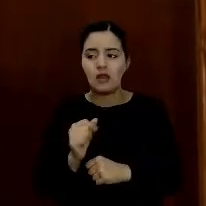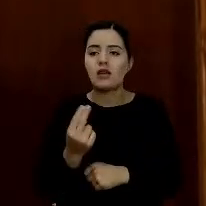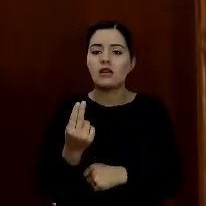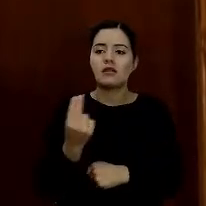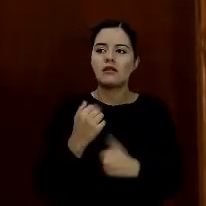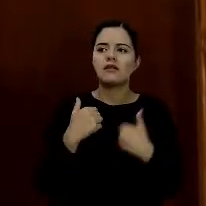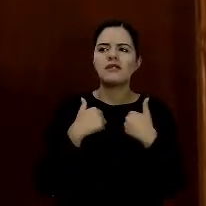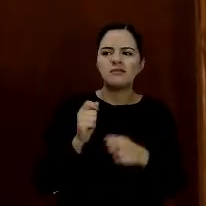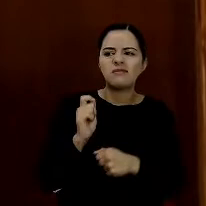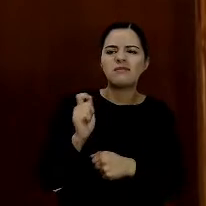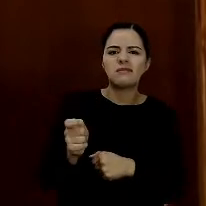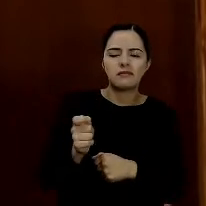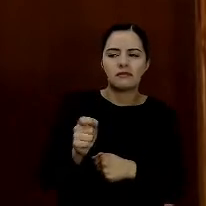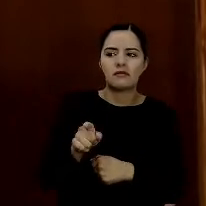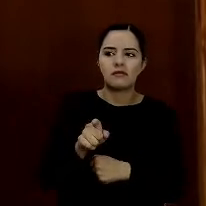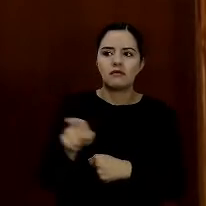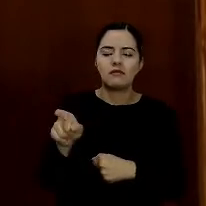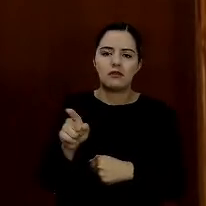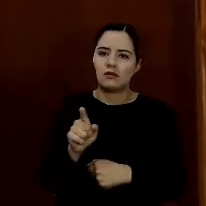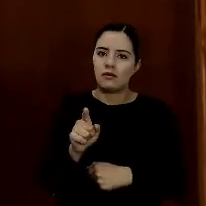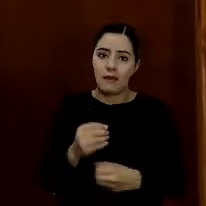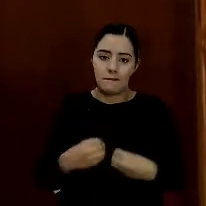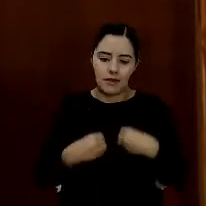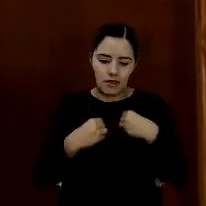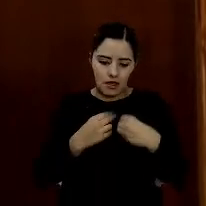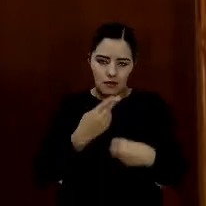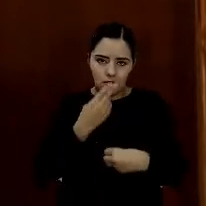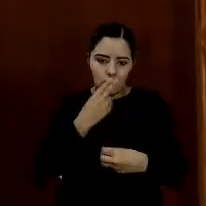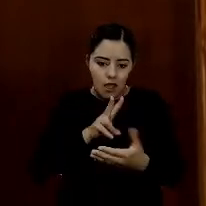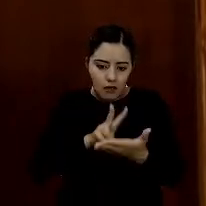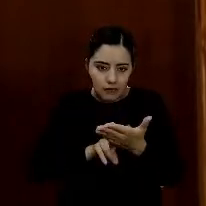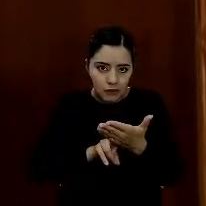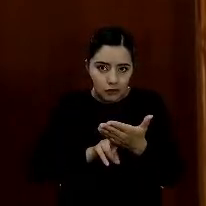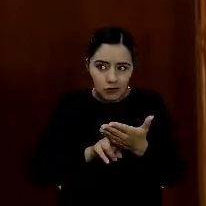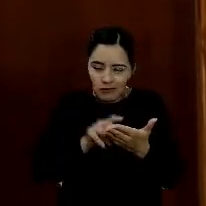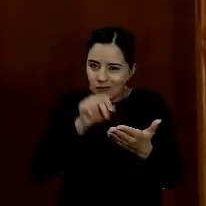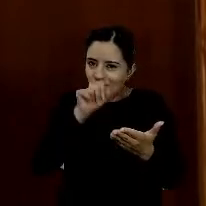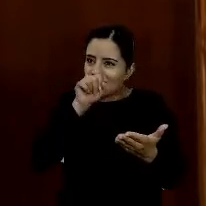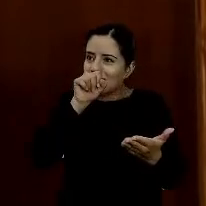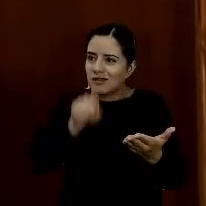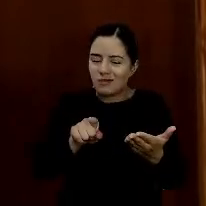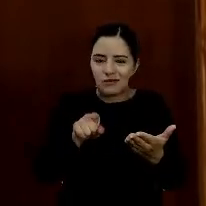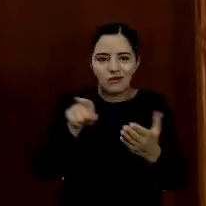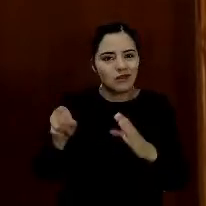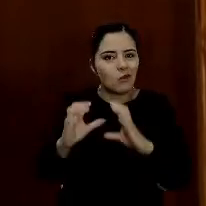favor de la vida misma, como una responsabilidad